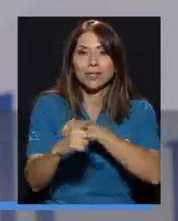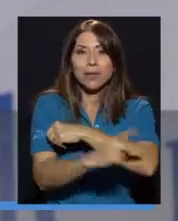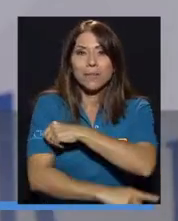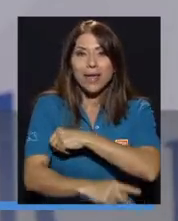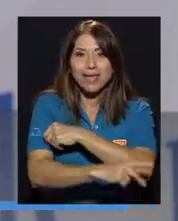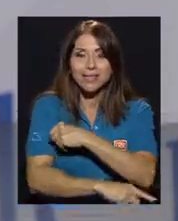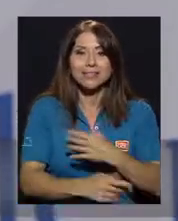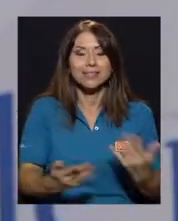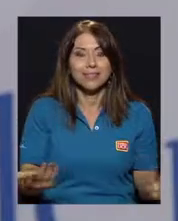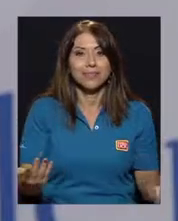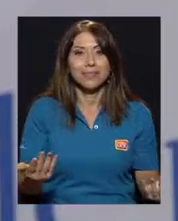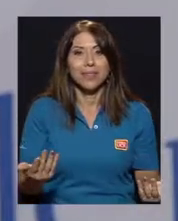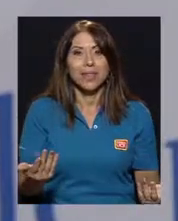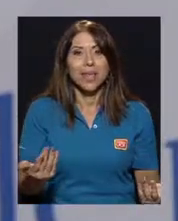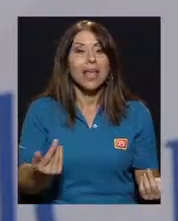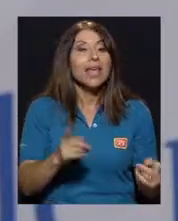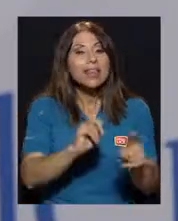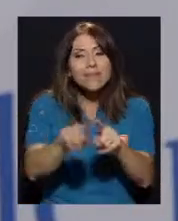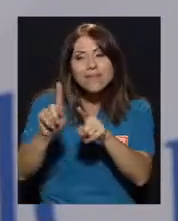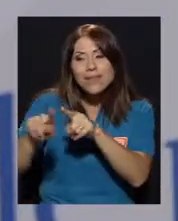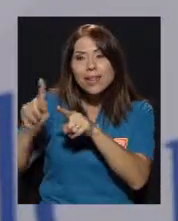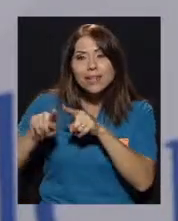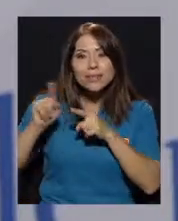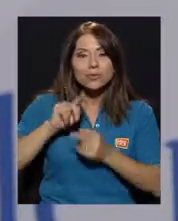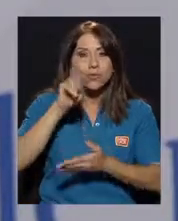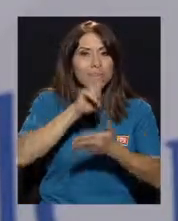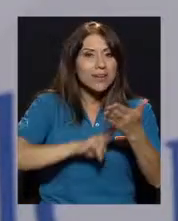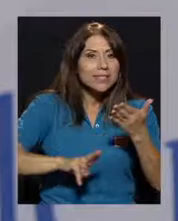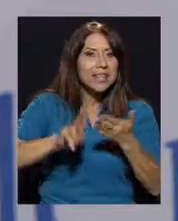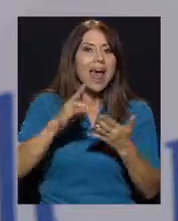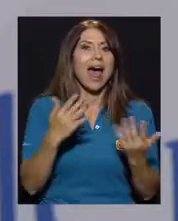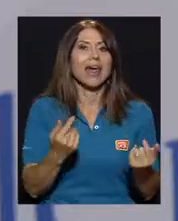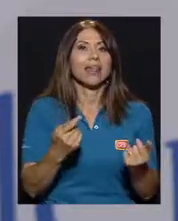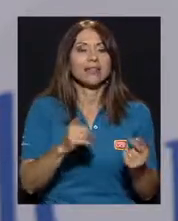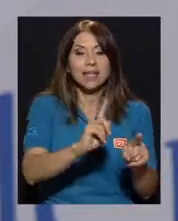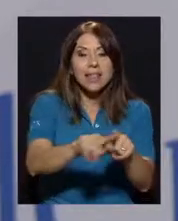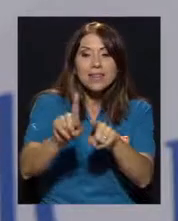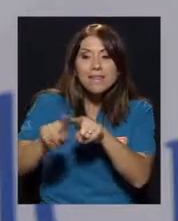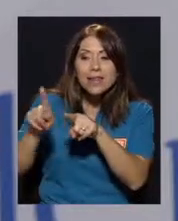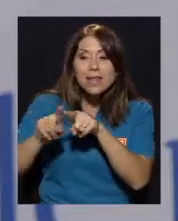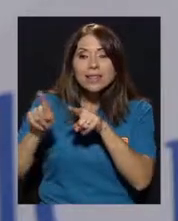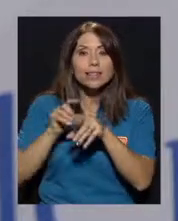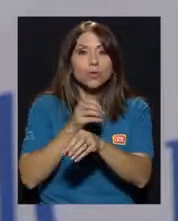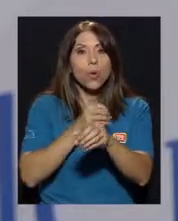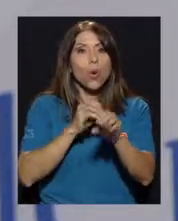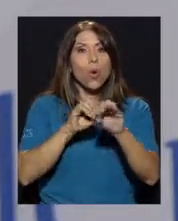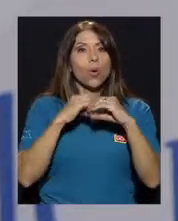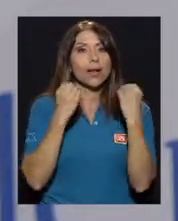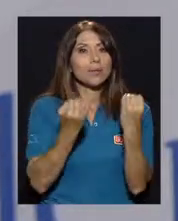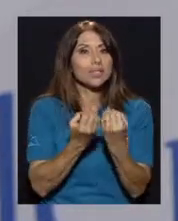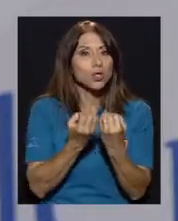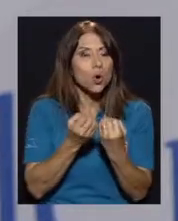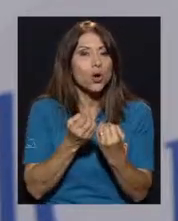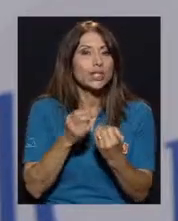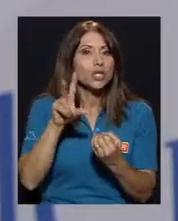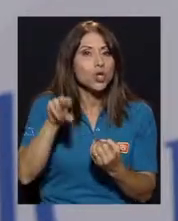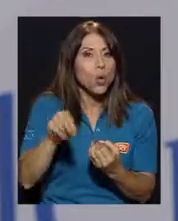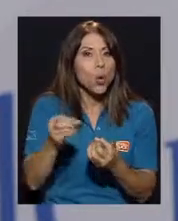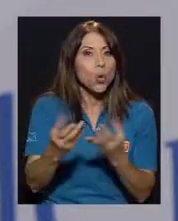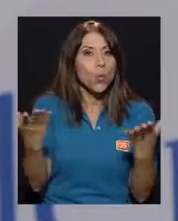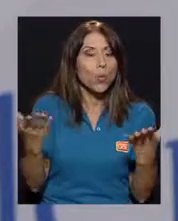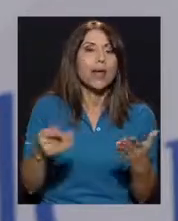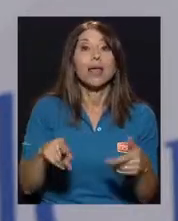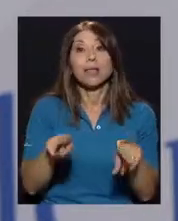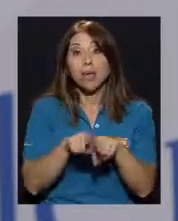como en las diferentes universidades otras instancias de organizaciones no gubernamentales y empresas